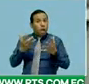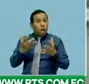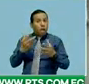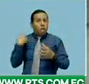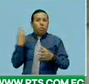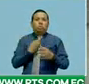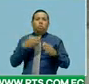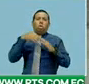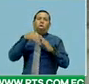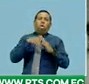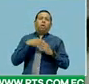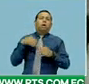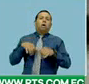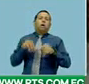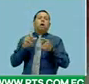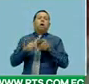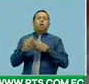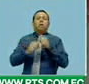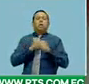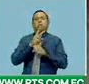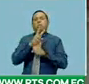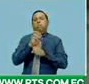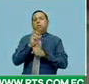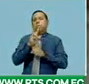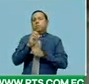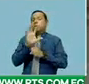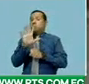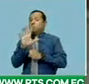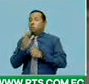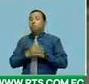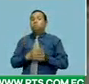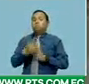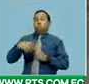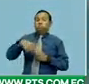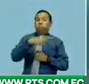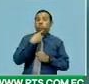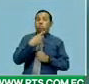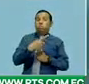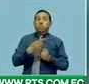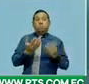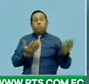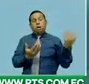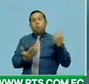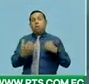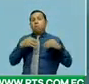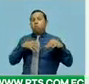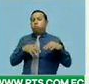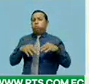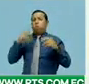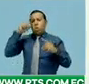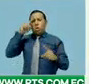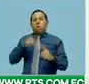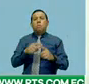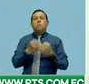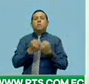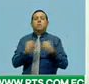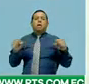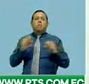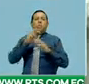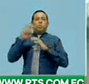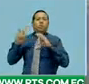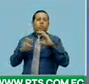las acciones, se movilizarán en varias ciudades del país bajo la consigna Salvemos el Turismo. Informó Priscila